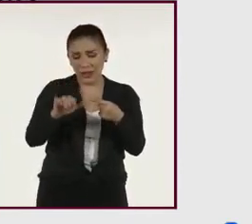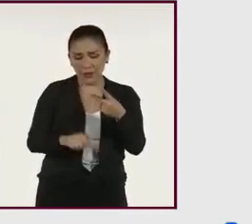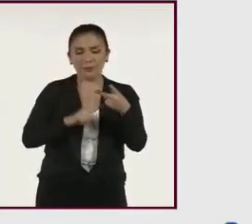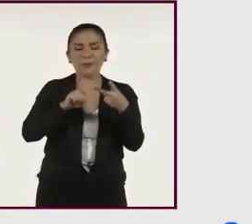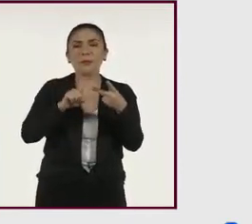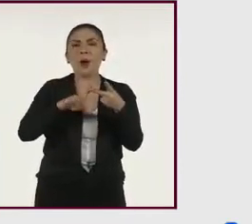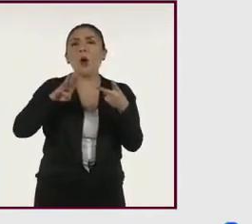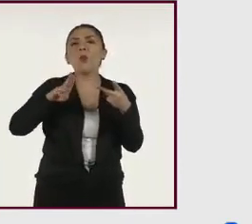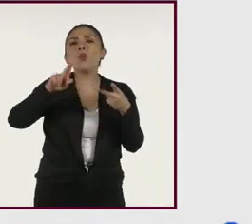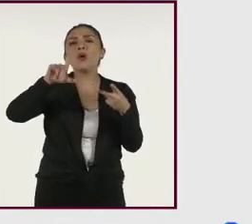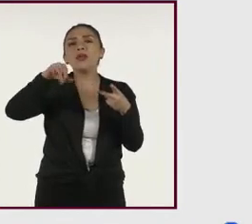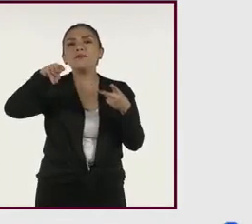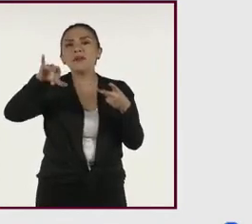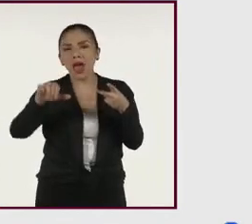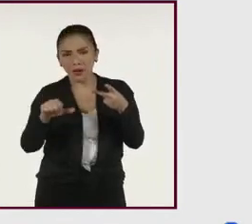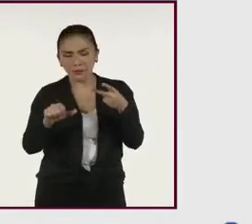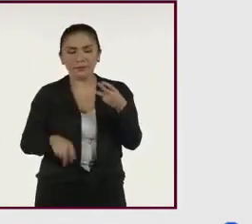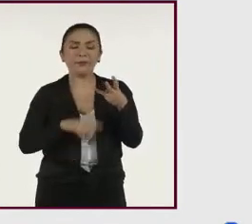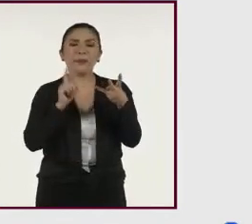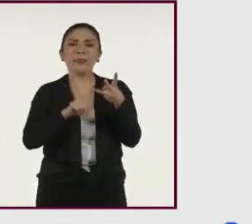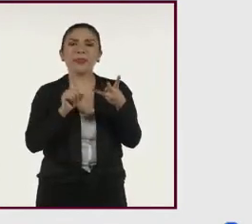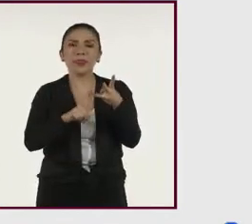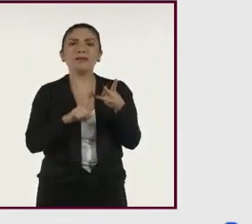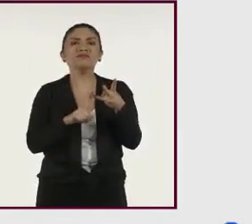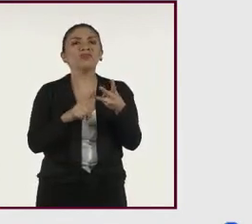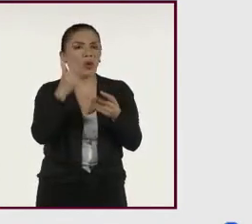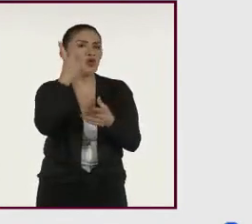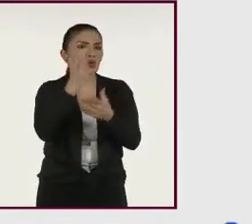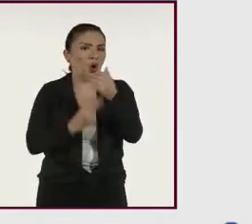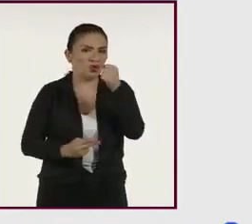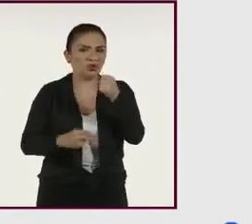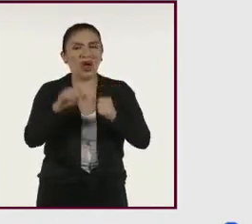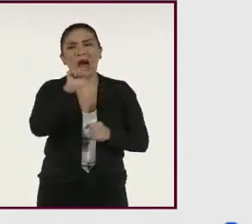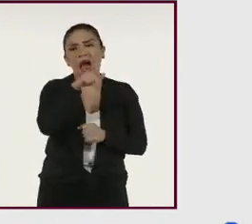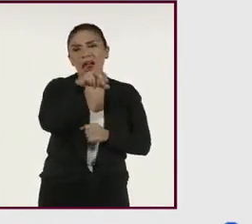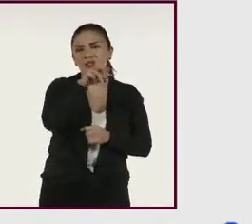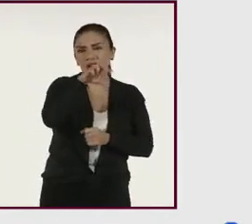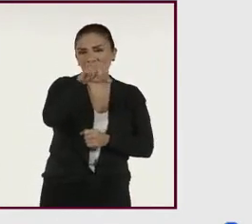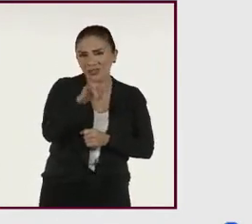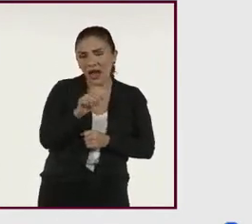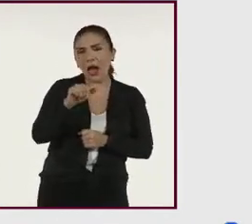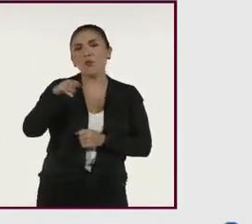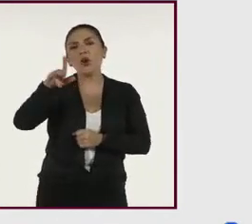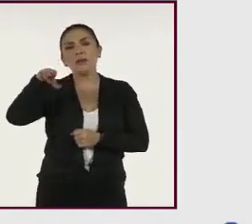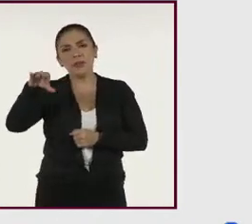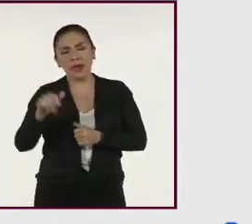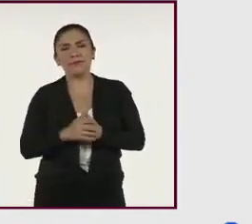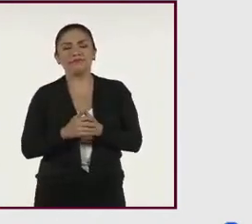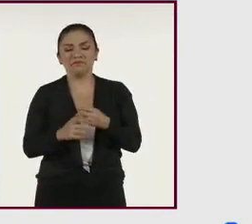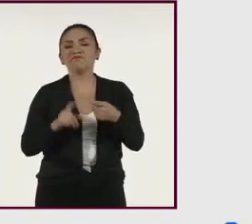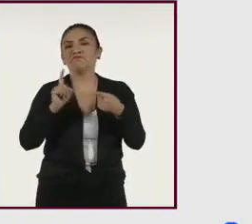bulimia, la combinación de bulimia con anorexia,